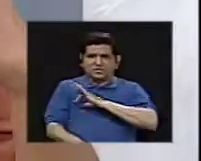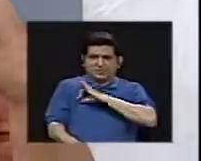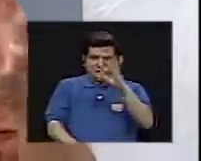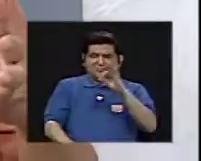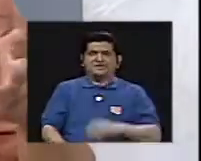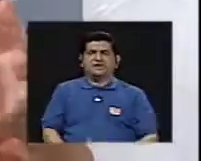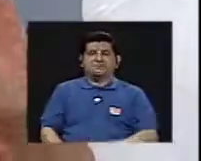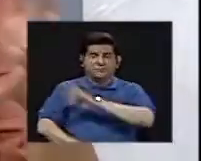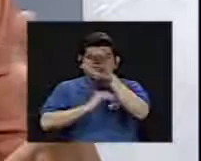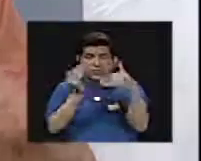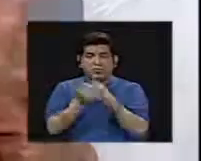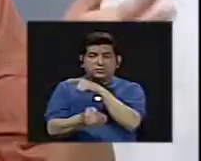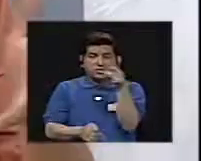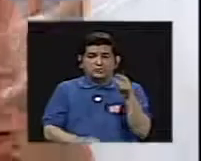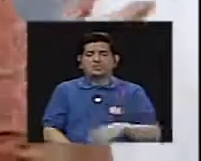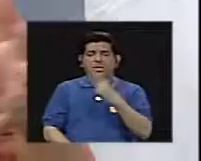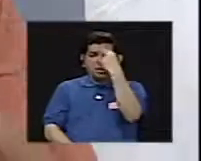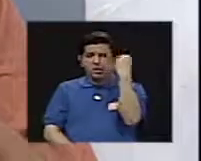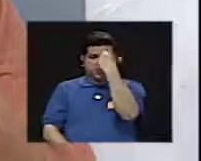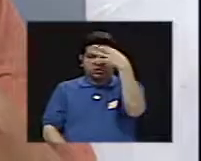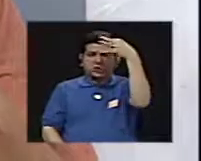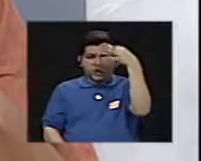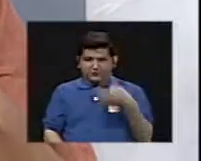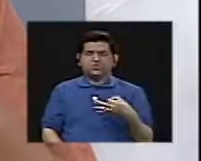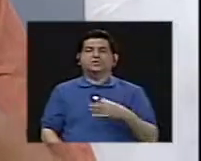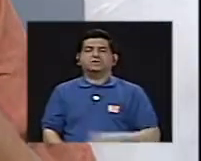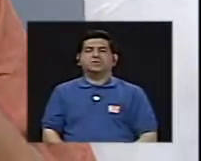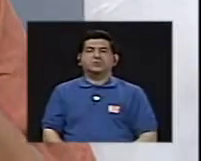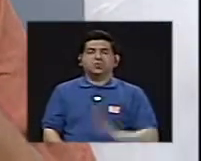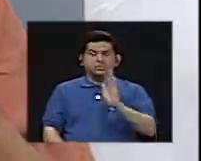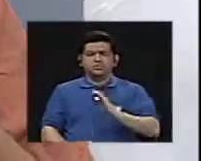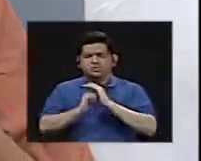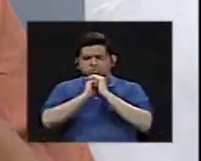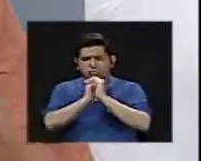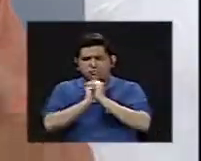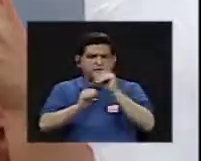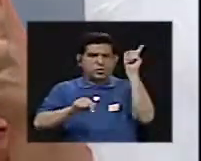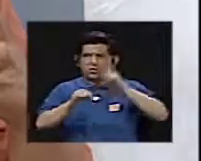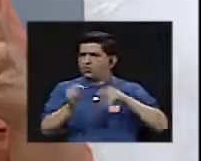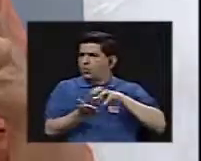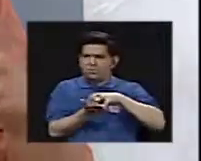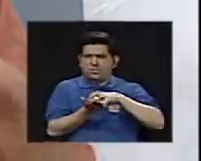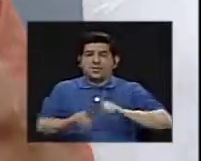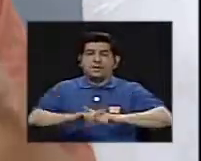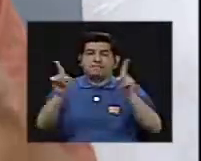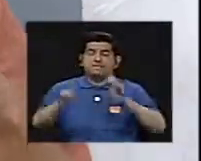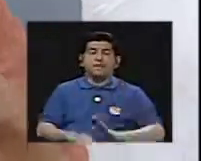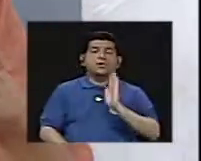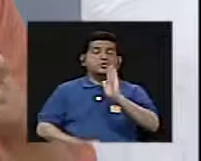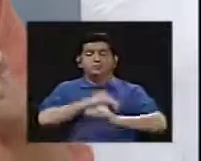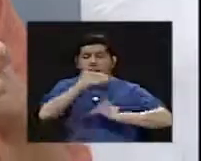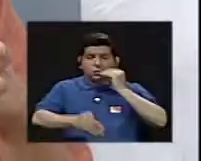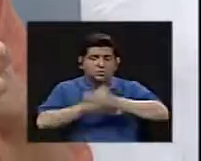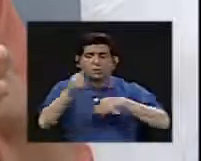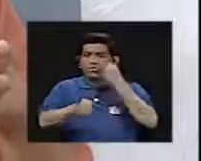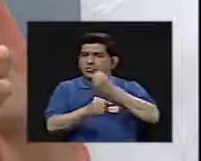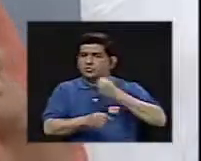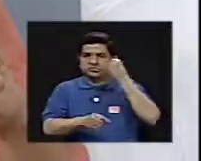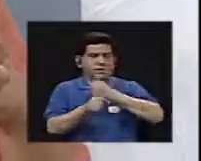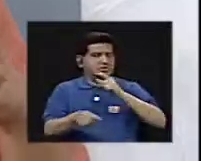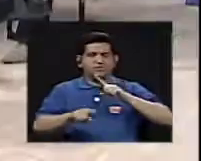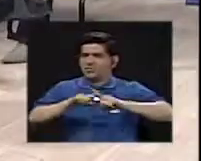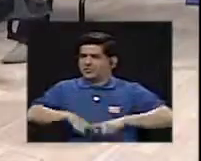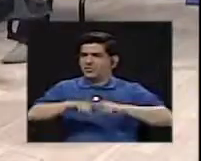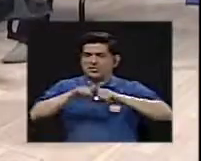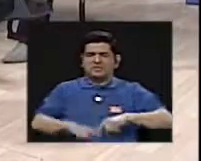son católicos creyentes, claro, y su fervor sería incuestionable, pero su dinámica de trabajo no depende